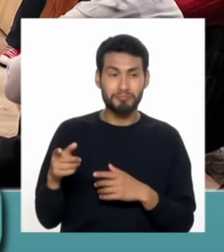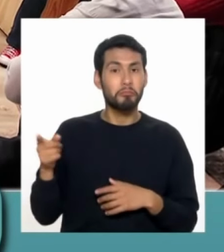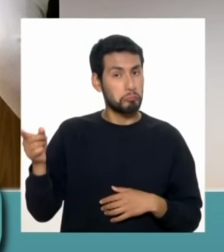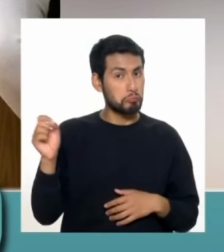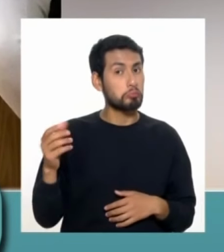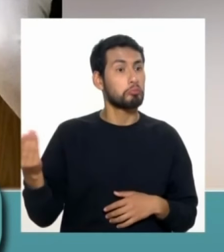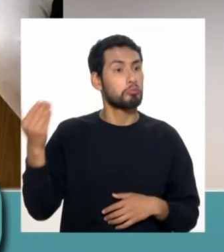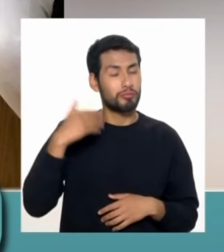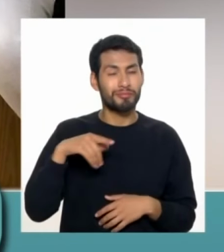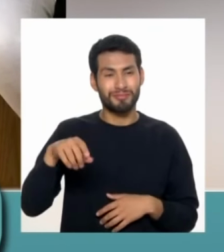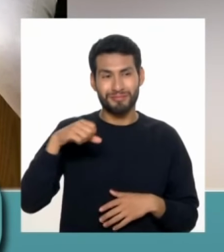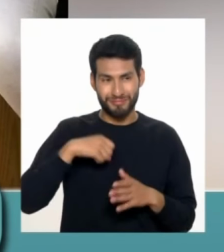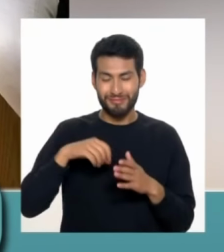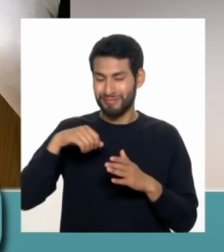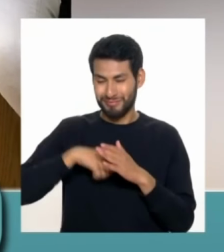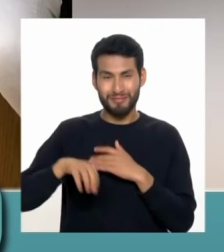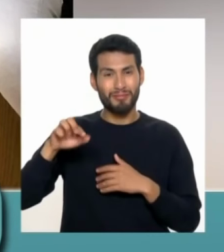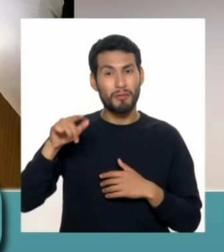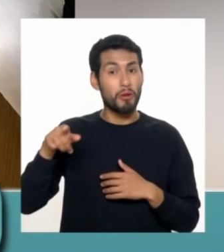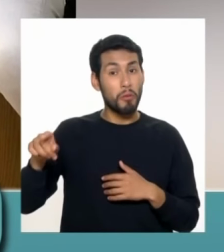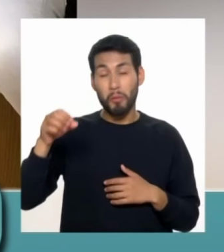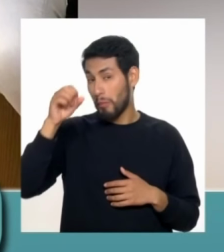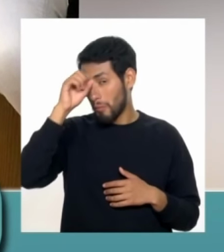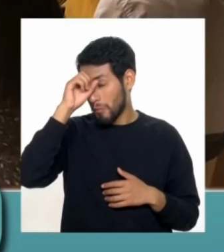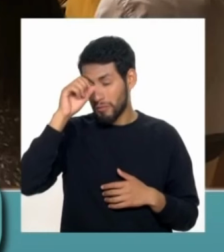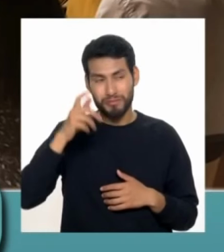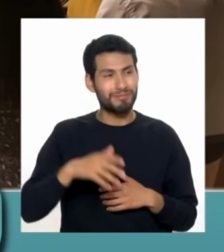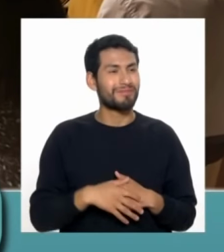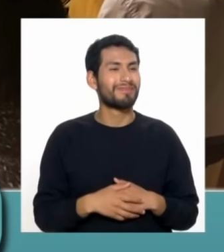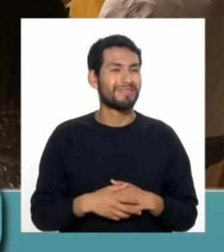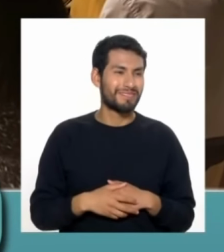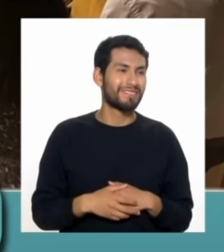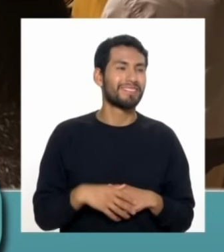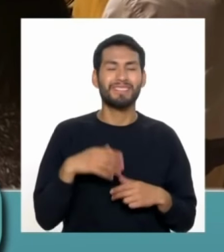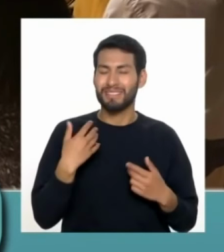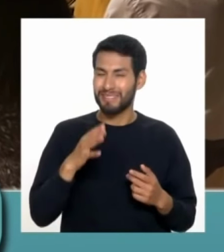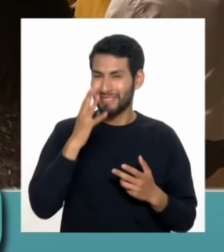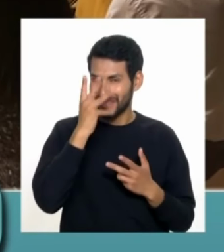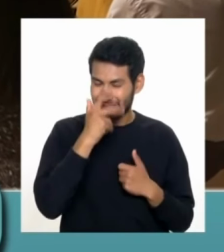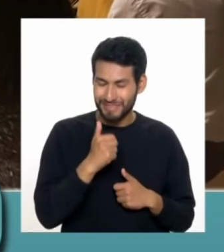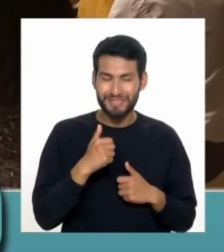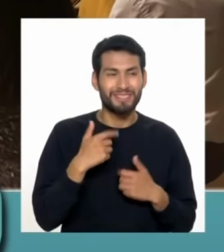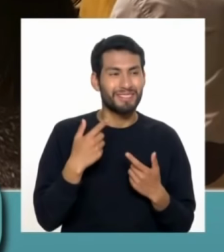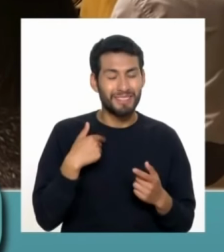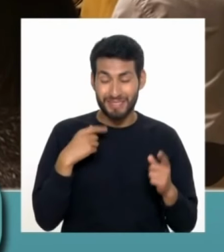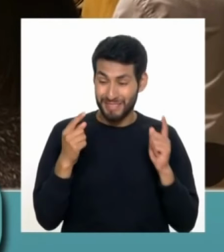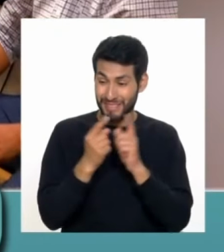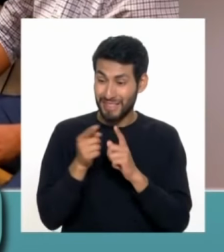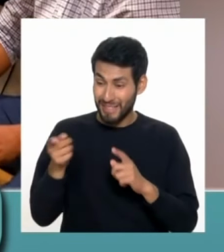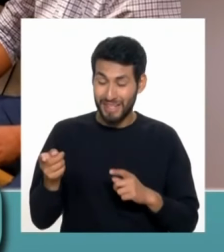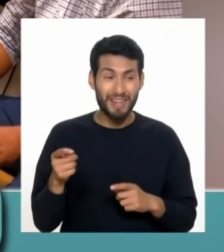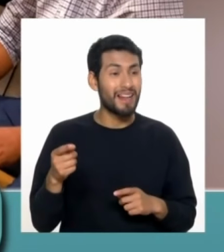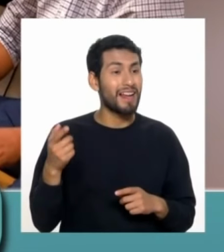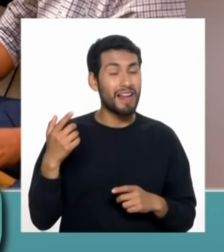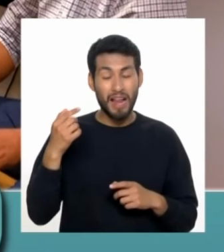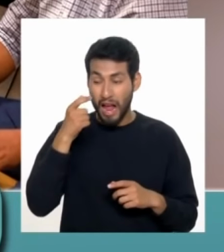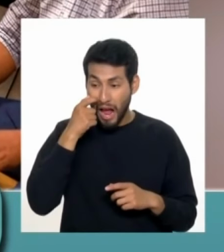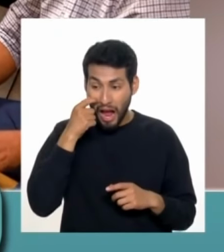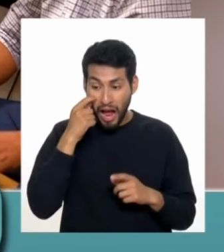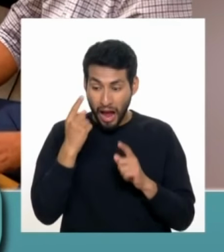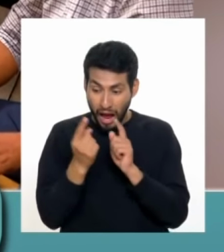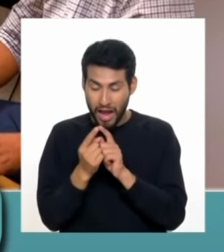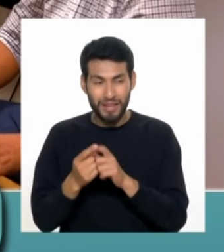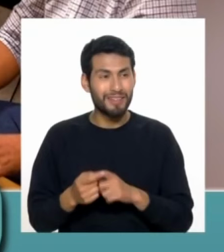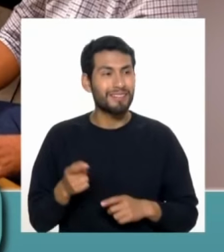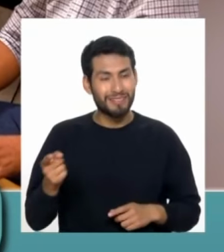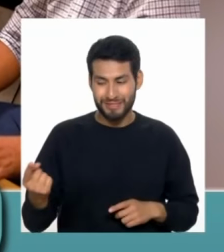con Osvaldito también, y él no sabía. Entonces, fue muy bonito encontrarme con él presencialmente, ¿no?